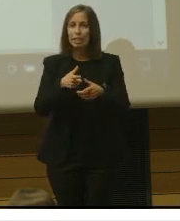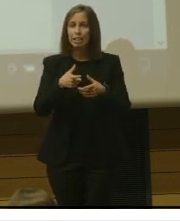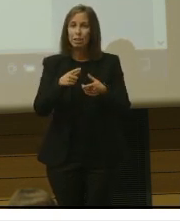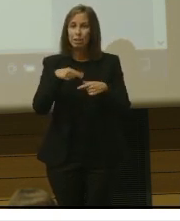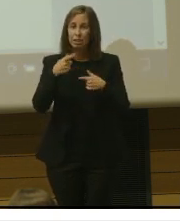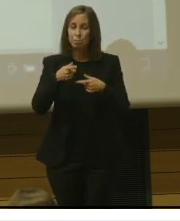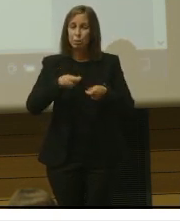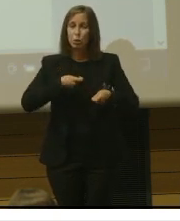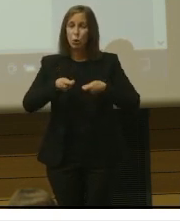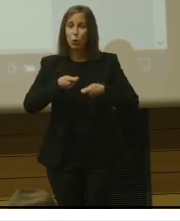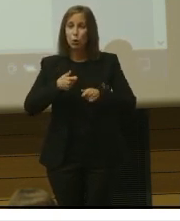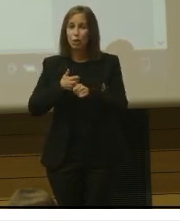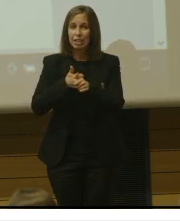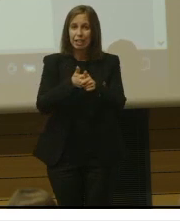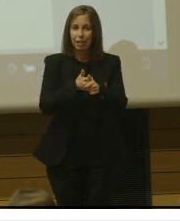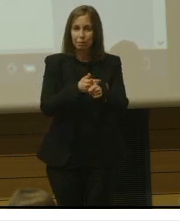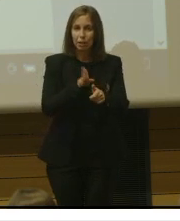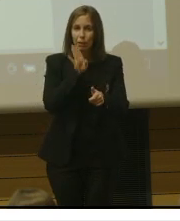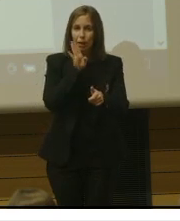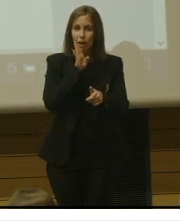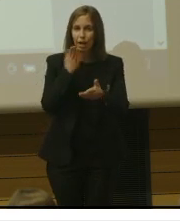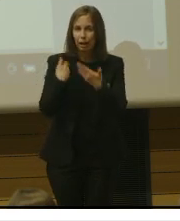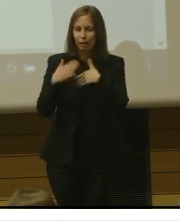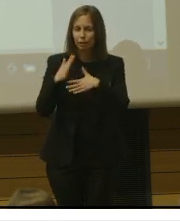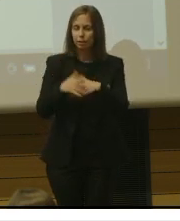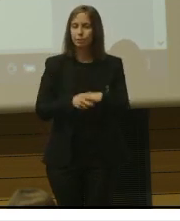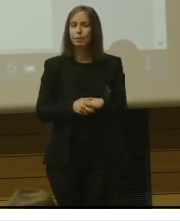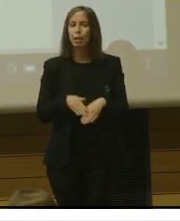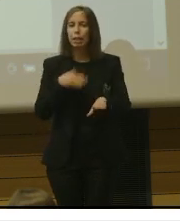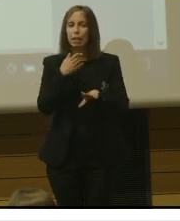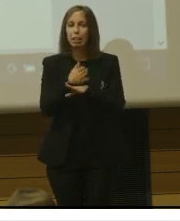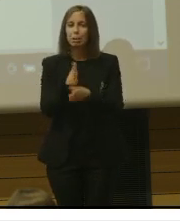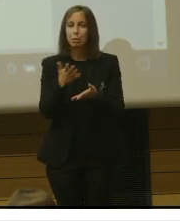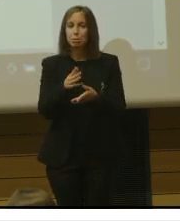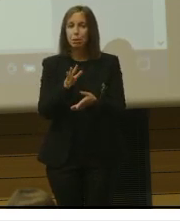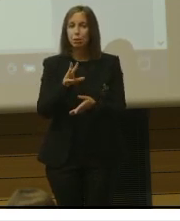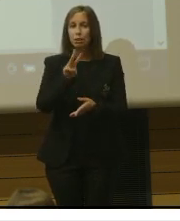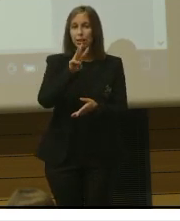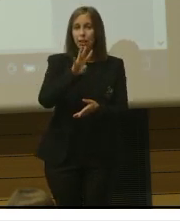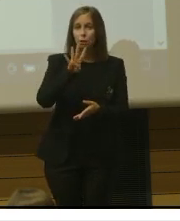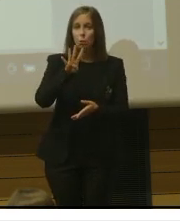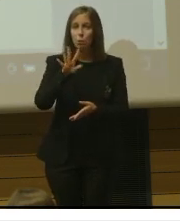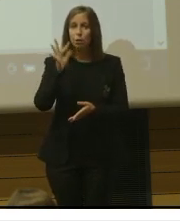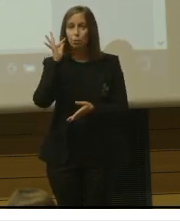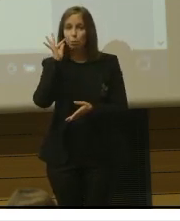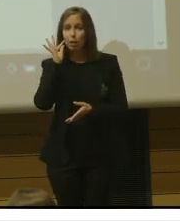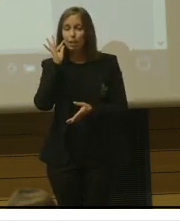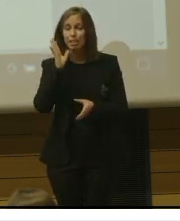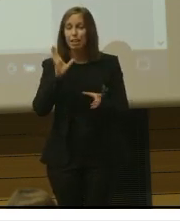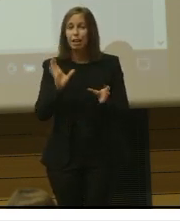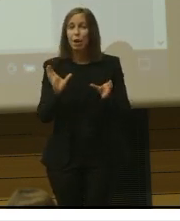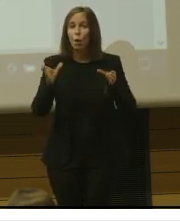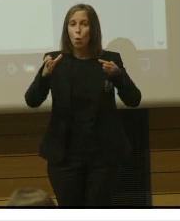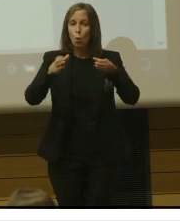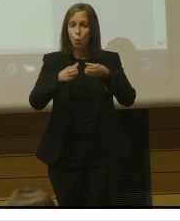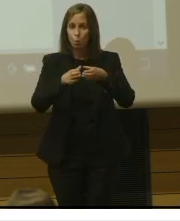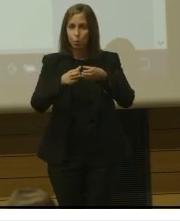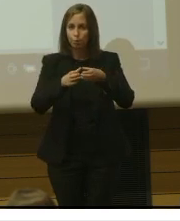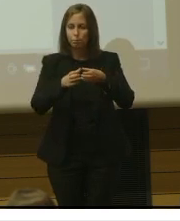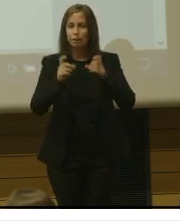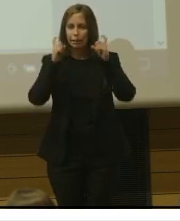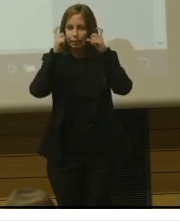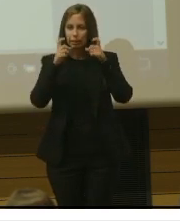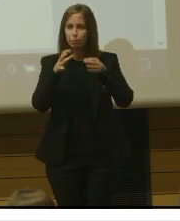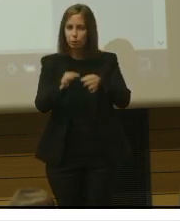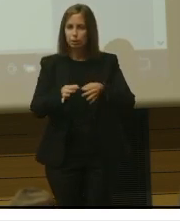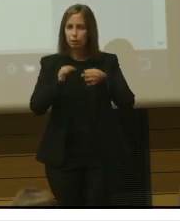hablé anteriormente, ¿vale? Y acuden habitualmente pues 3 o 4 chicas en formato grupal, intentamos siempre que podemos hacer el tratamiento,